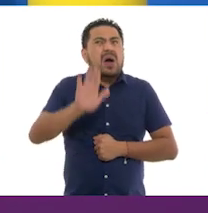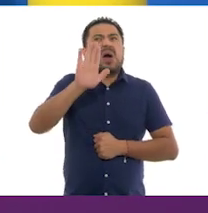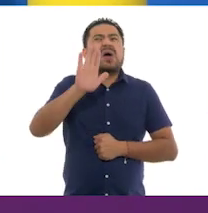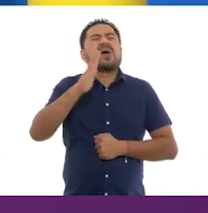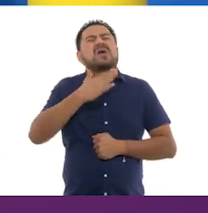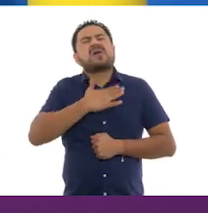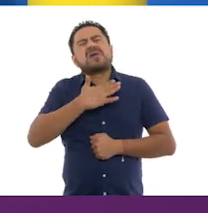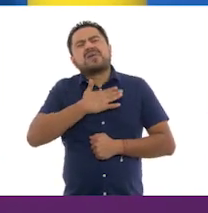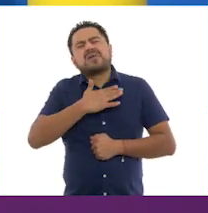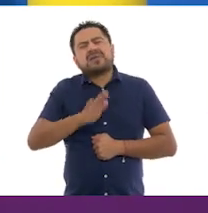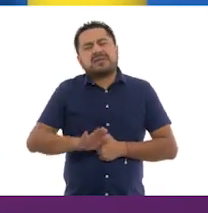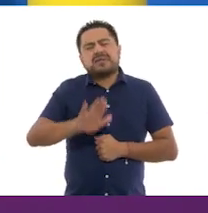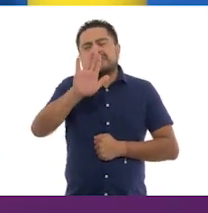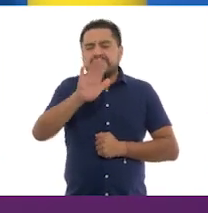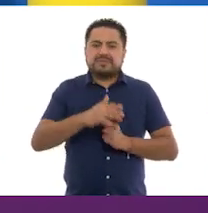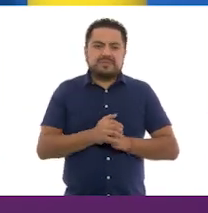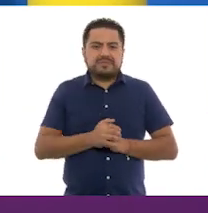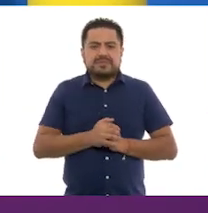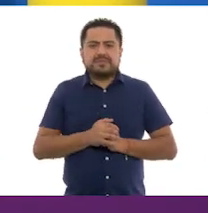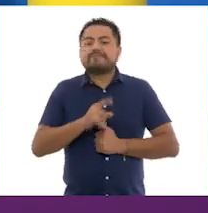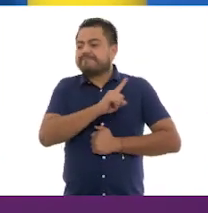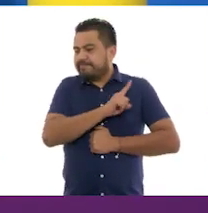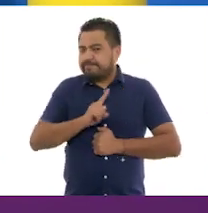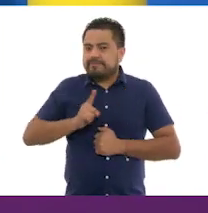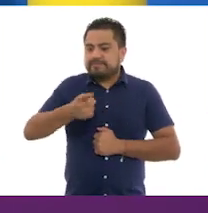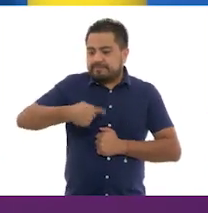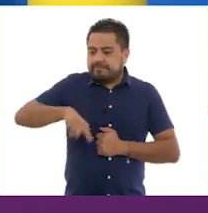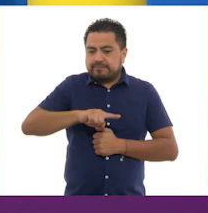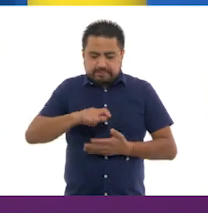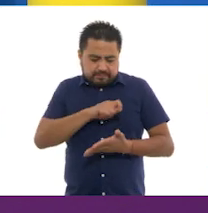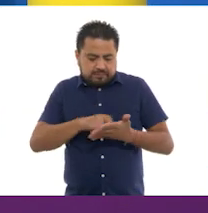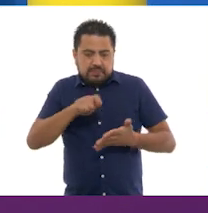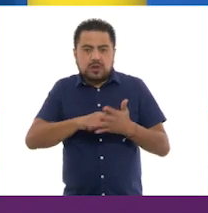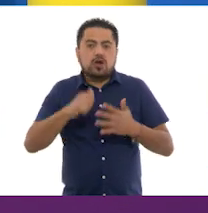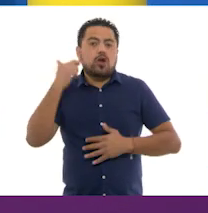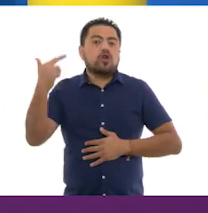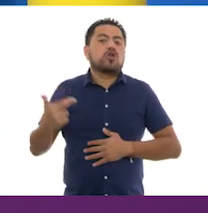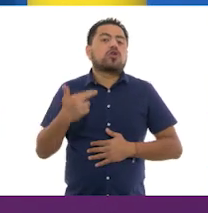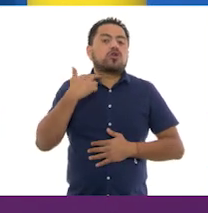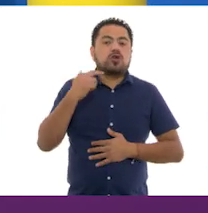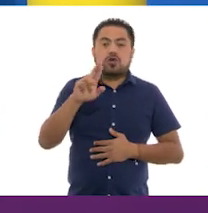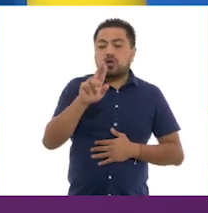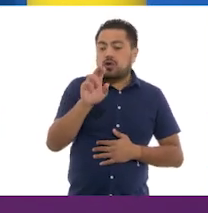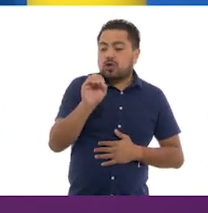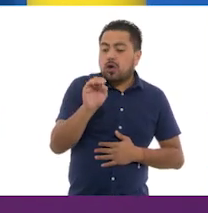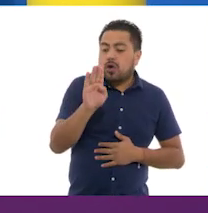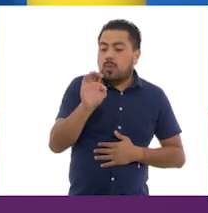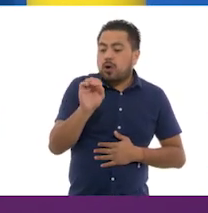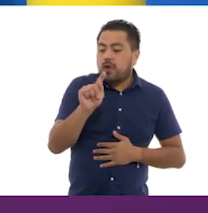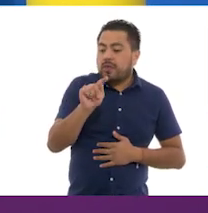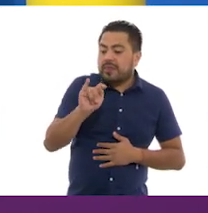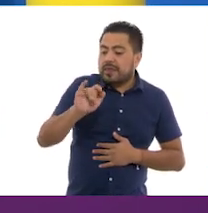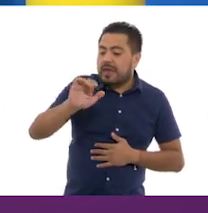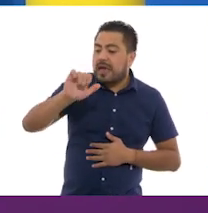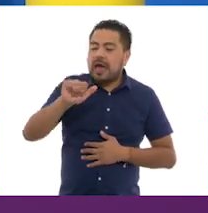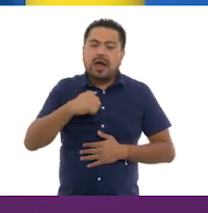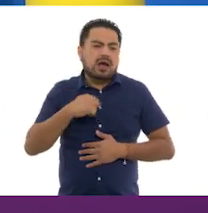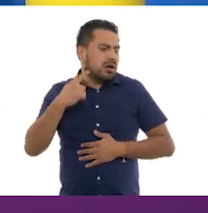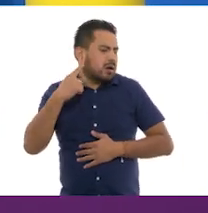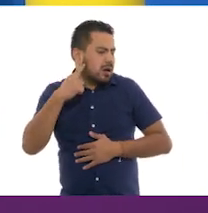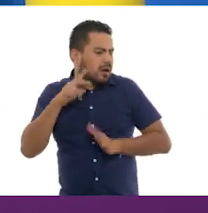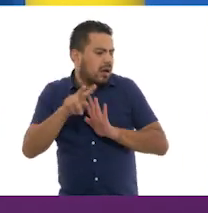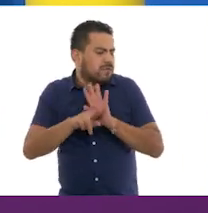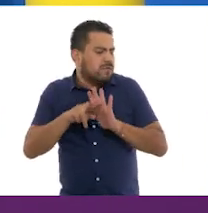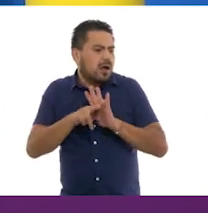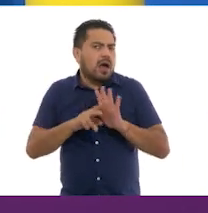Yo, María, quiero contestar. Miren, pues deberíamos escribir robótica. Porque escuché que en el video así